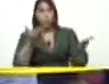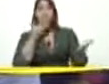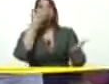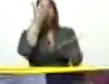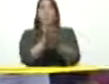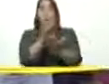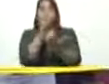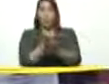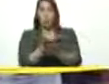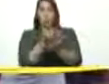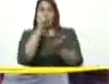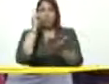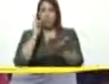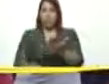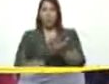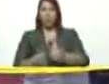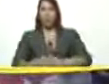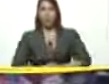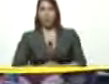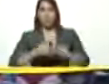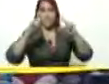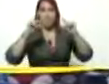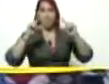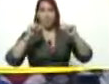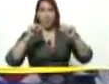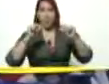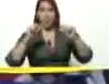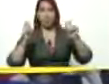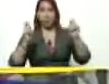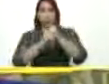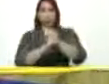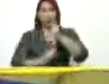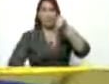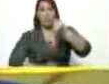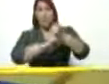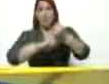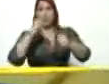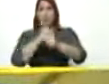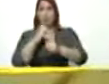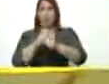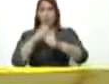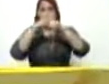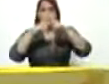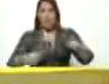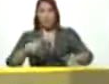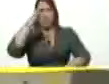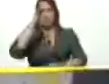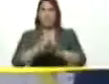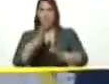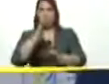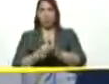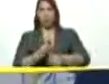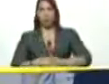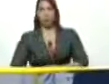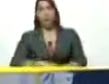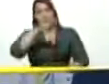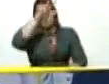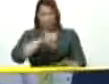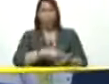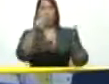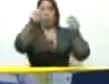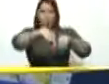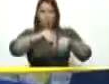proponen que se coloque el salario mínimo base de los trabajadores en medio Petro, aprobado, estoy de